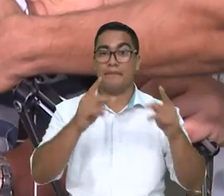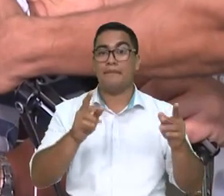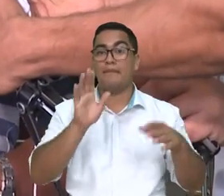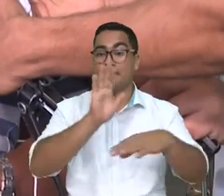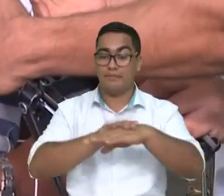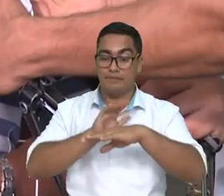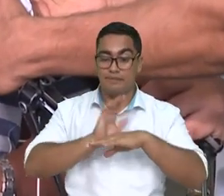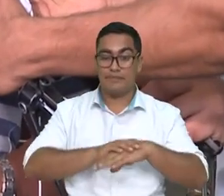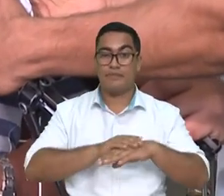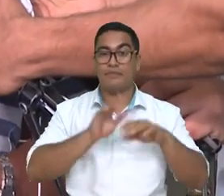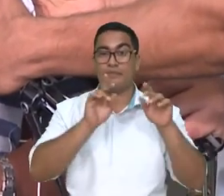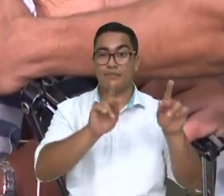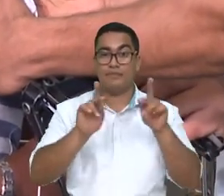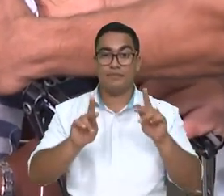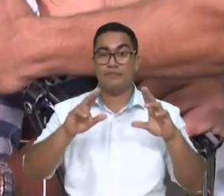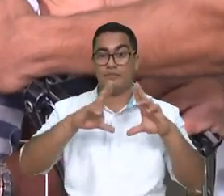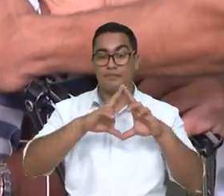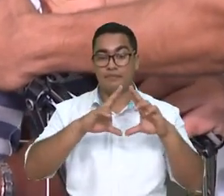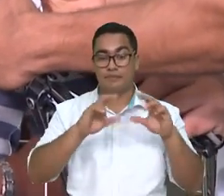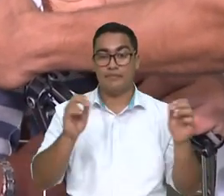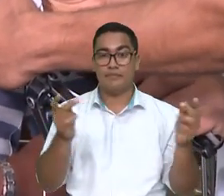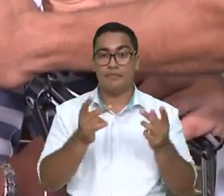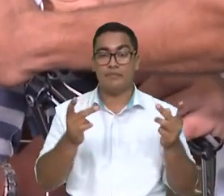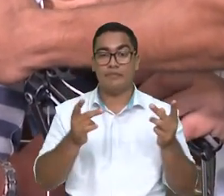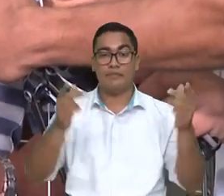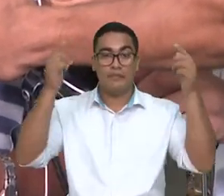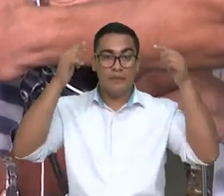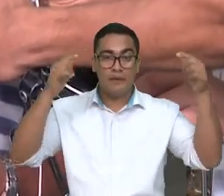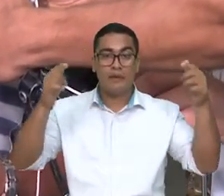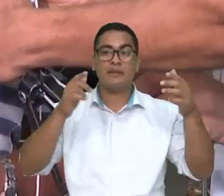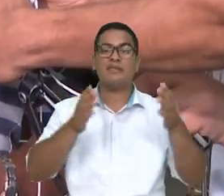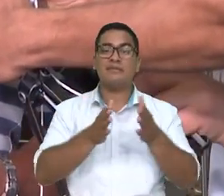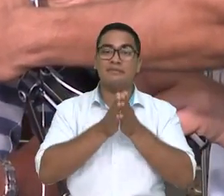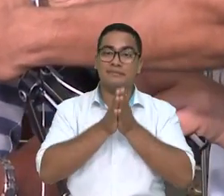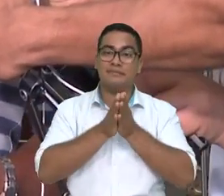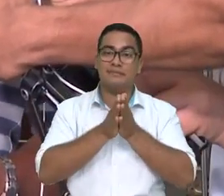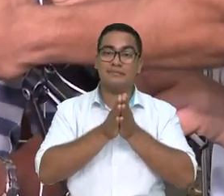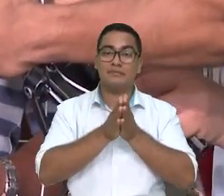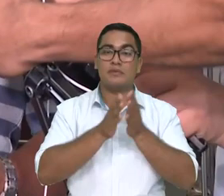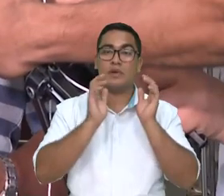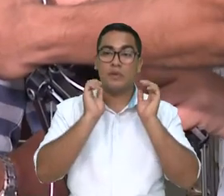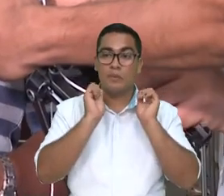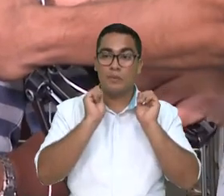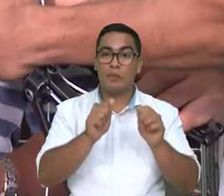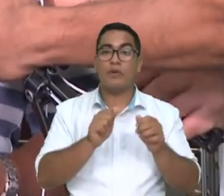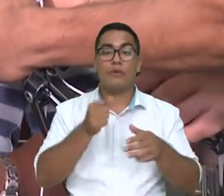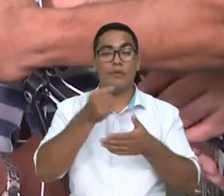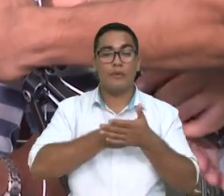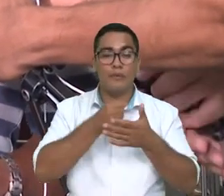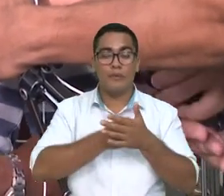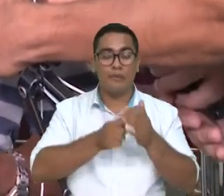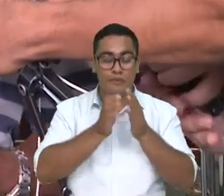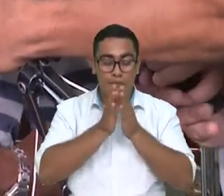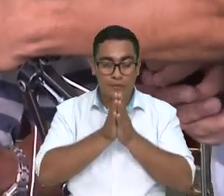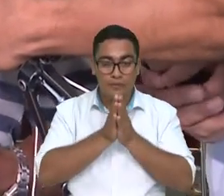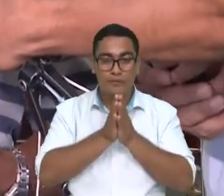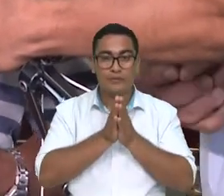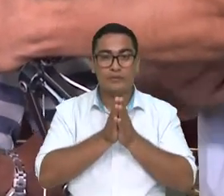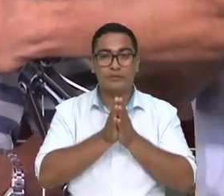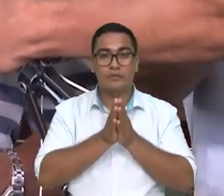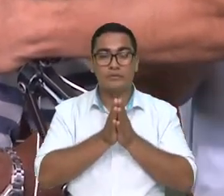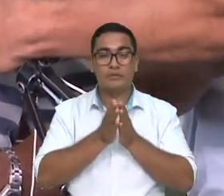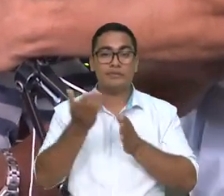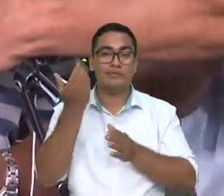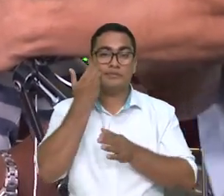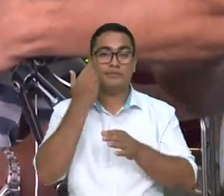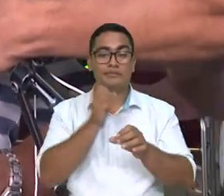aquí a nuestro pueblo de Nicaragua, muy especial Masaya y Munimbó, a que nos unamos esfuerzo en oración para que la